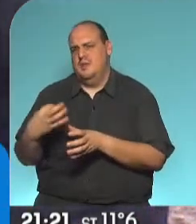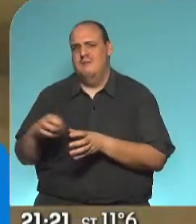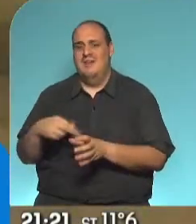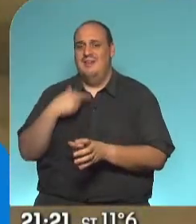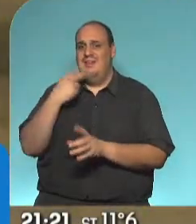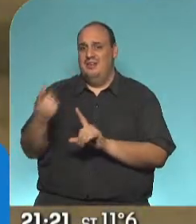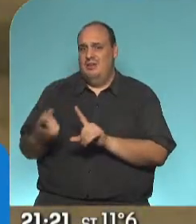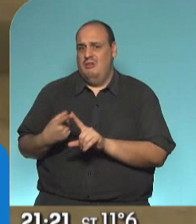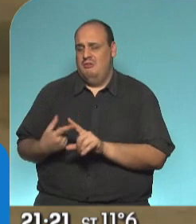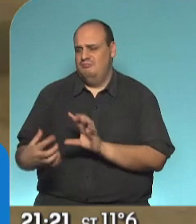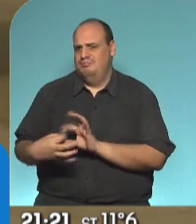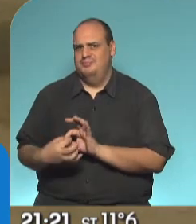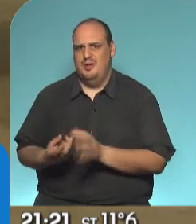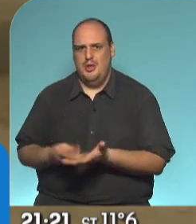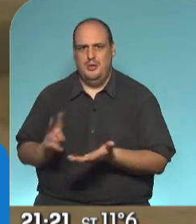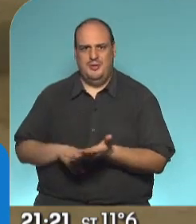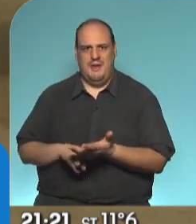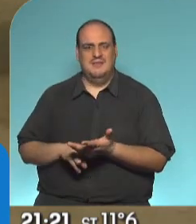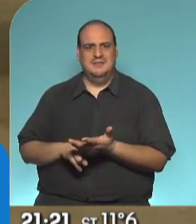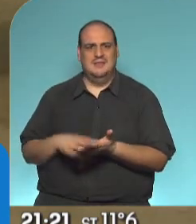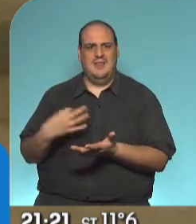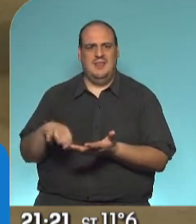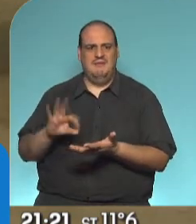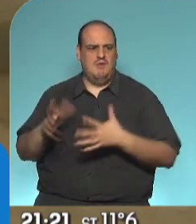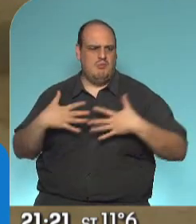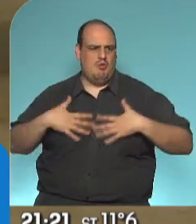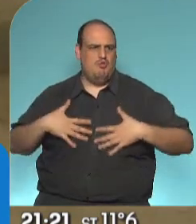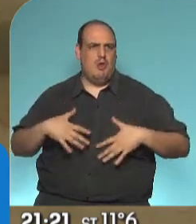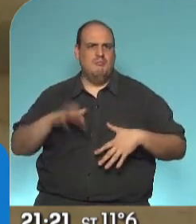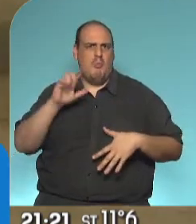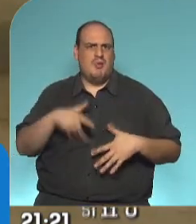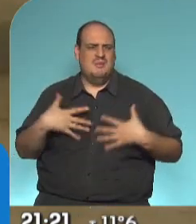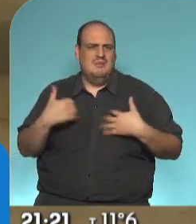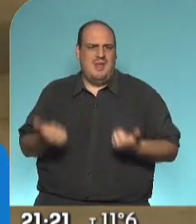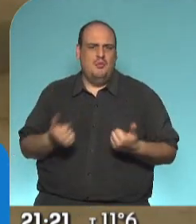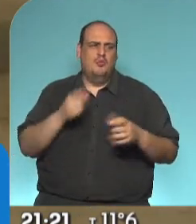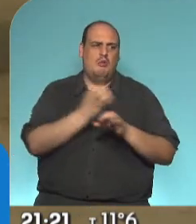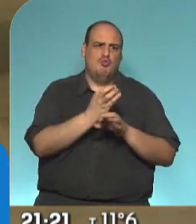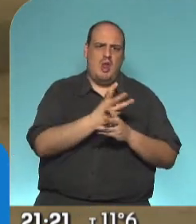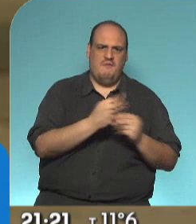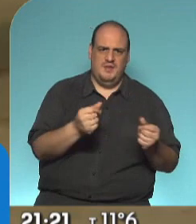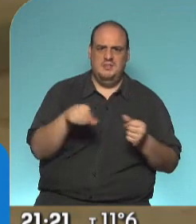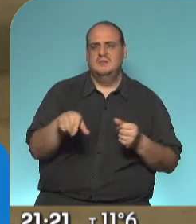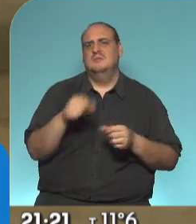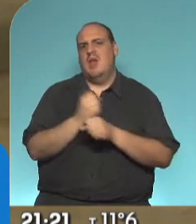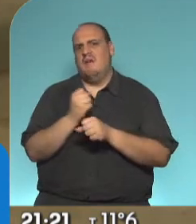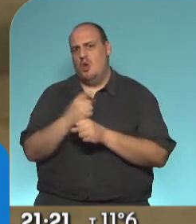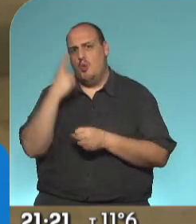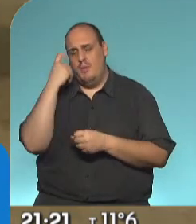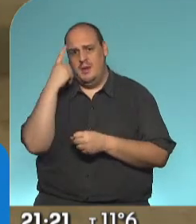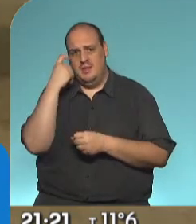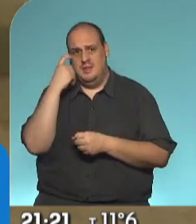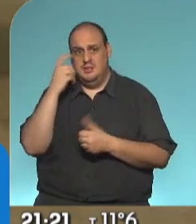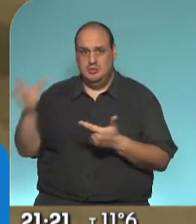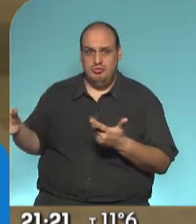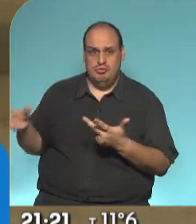hijo, hay que volver a hacer un esquema más saludable para el cuerpo. Hay que terminar la escuela, hay que aprender un oficio. Todo eso va a